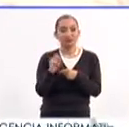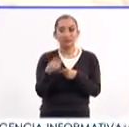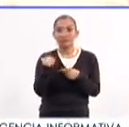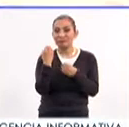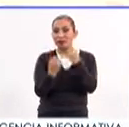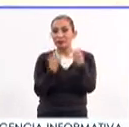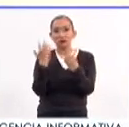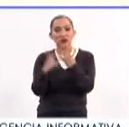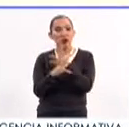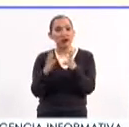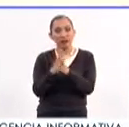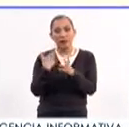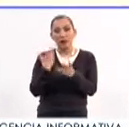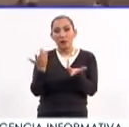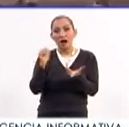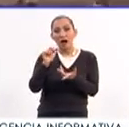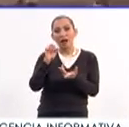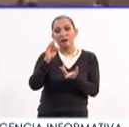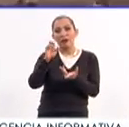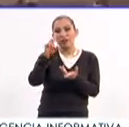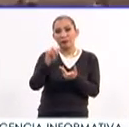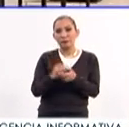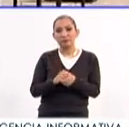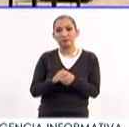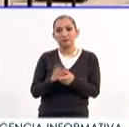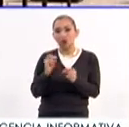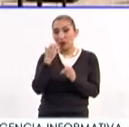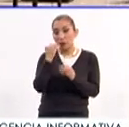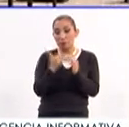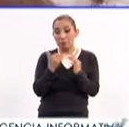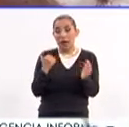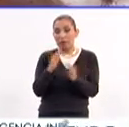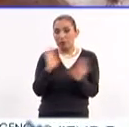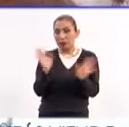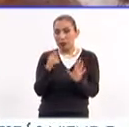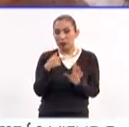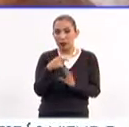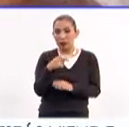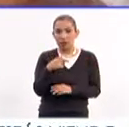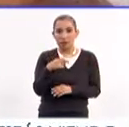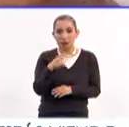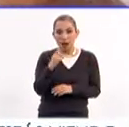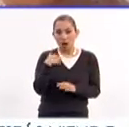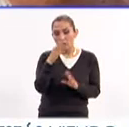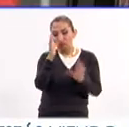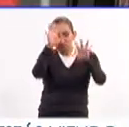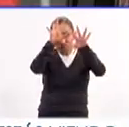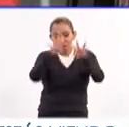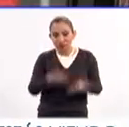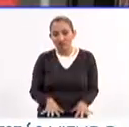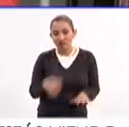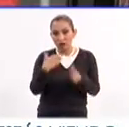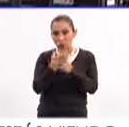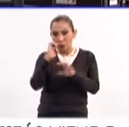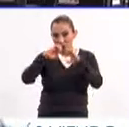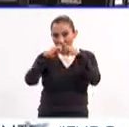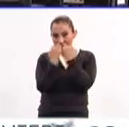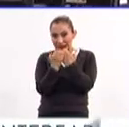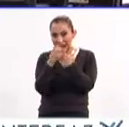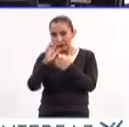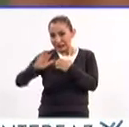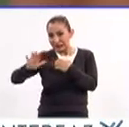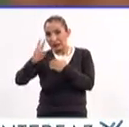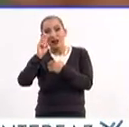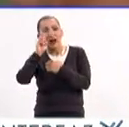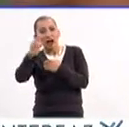obras y de las cosas que hace don Alfredo. No quiero adelantarme mucho, pero desde la reja del nuevo estadio,